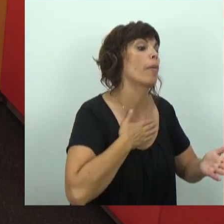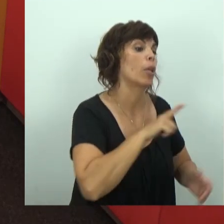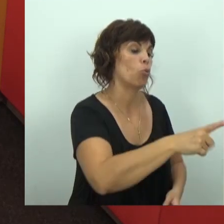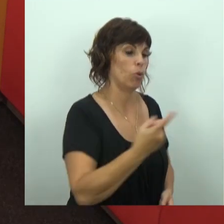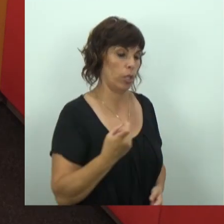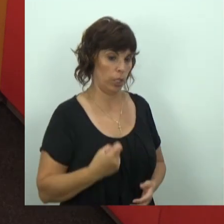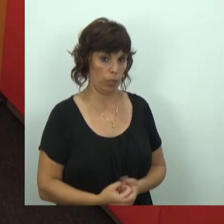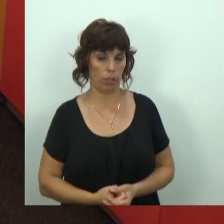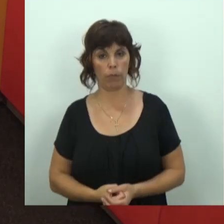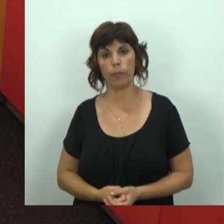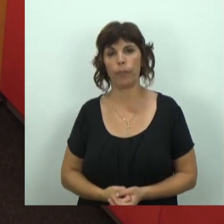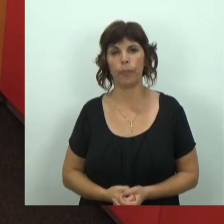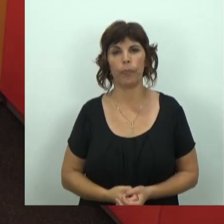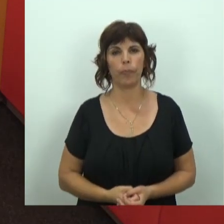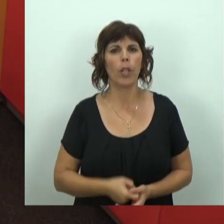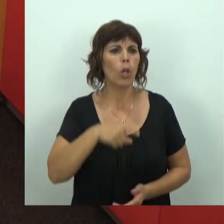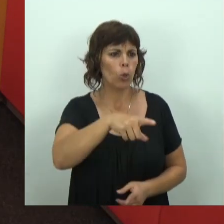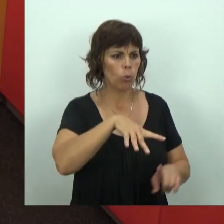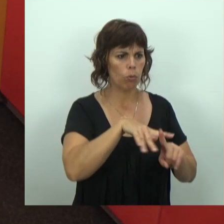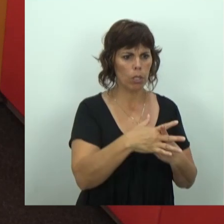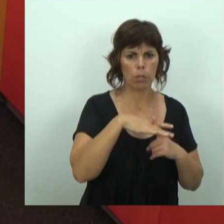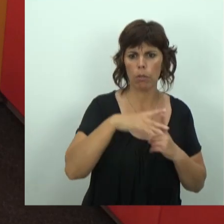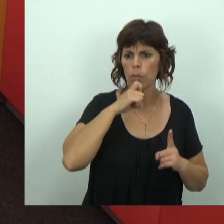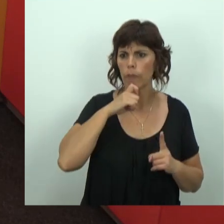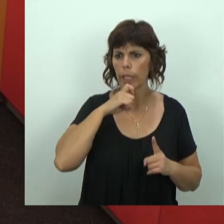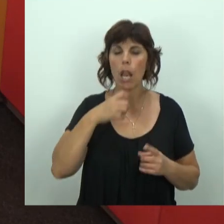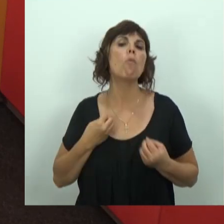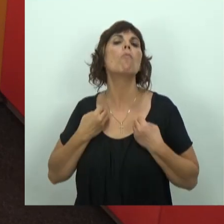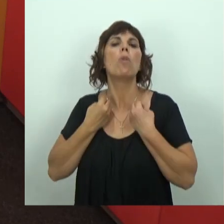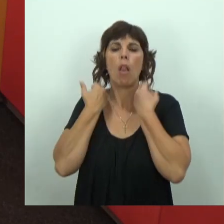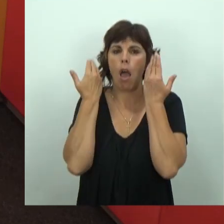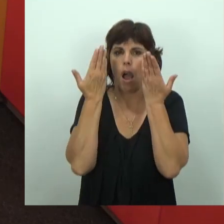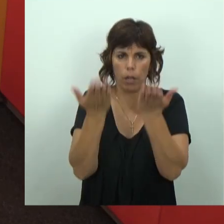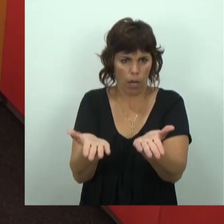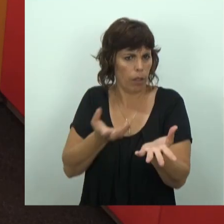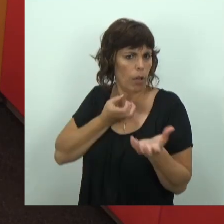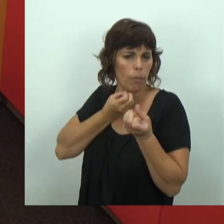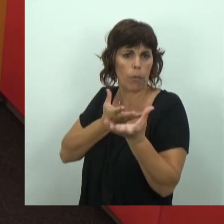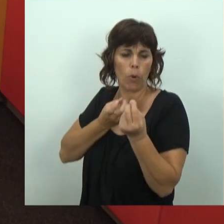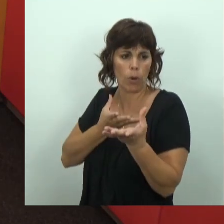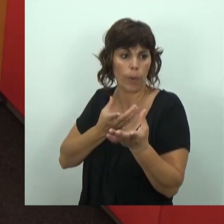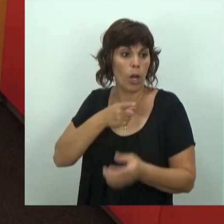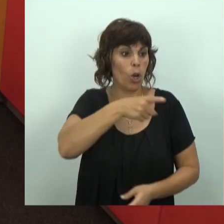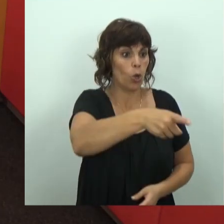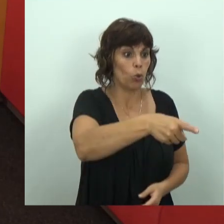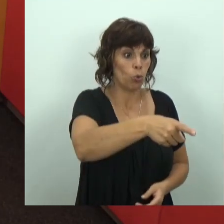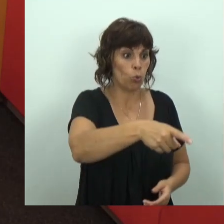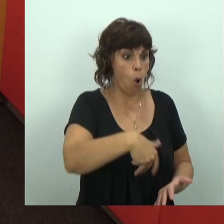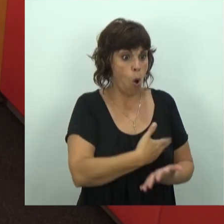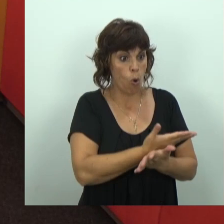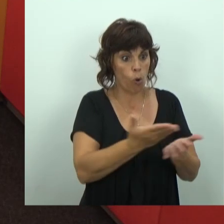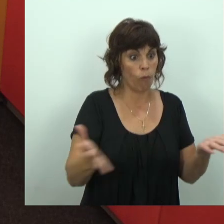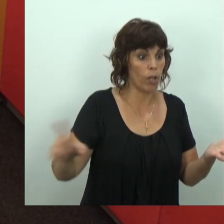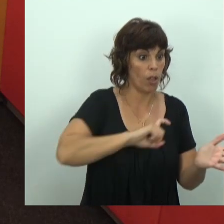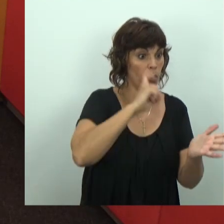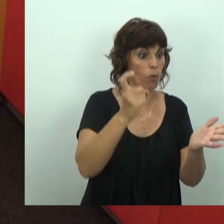gracia sobre esa situación. Pon toda tu confianza en la gracia de